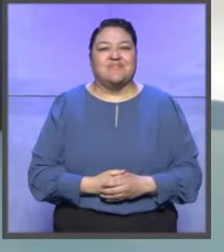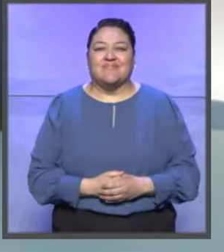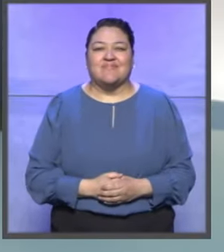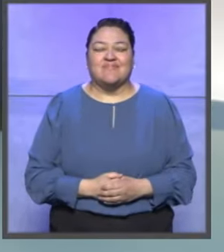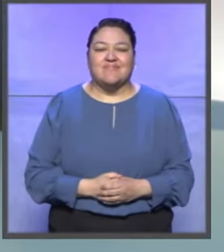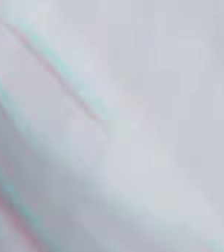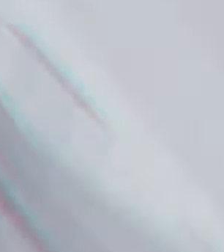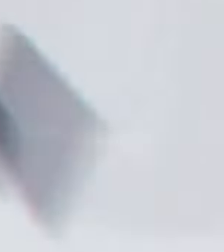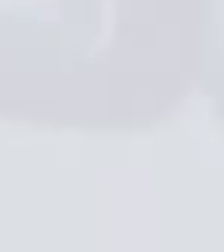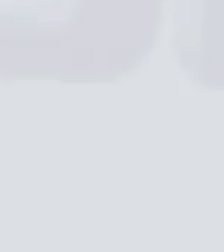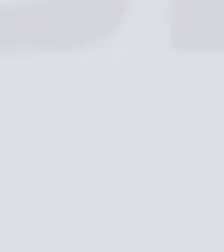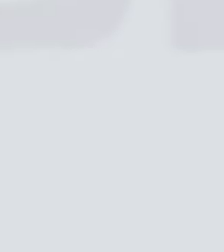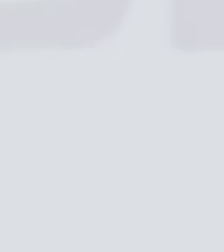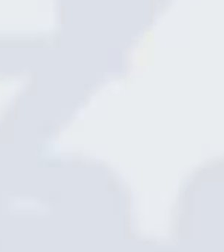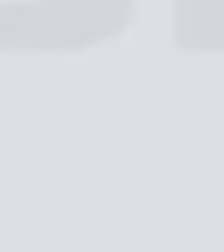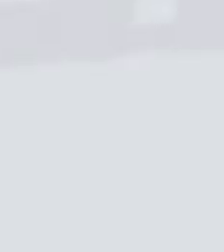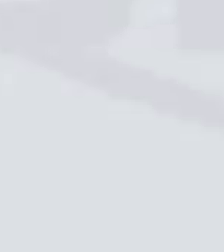aquí la información.